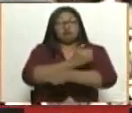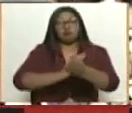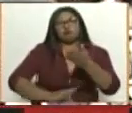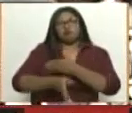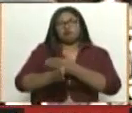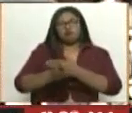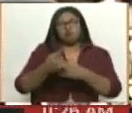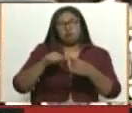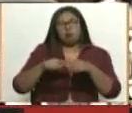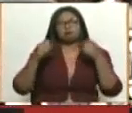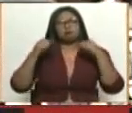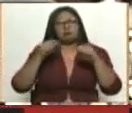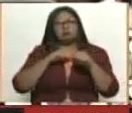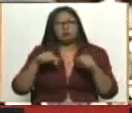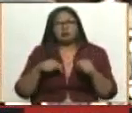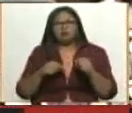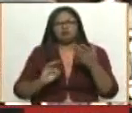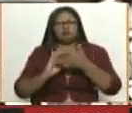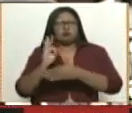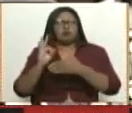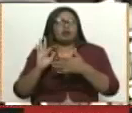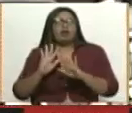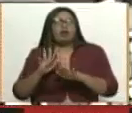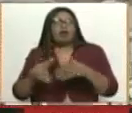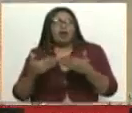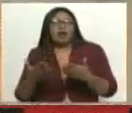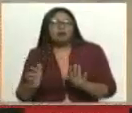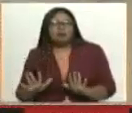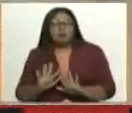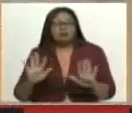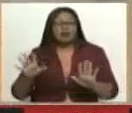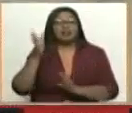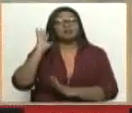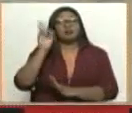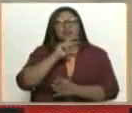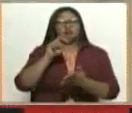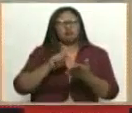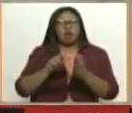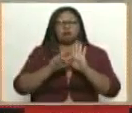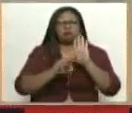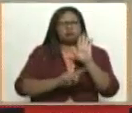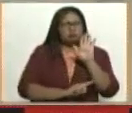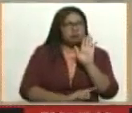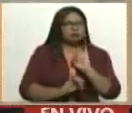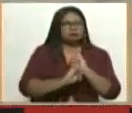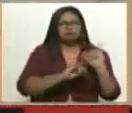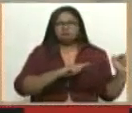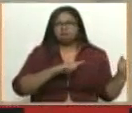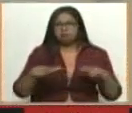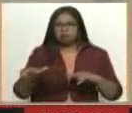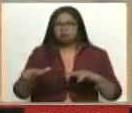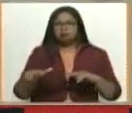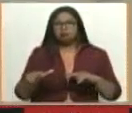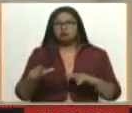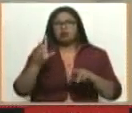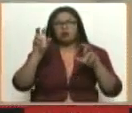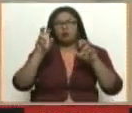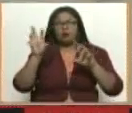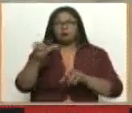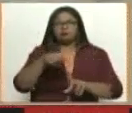continuaremos en ejercicio de nuestras funciones hasta que la Asamblea Nacional cumpla con los extremos legales de una